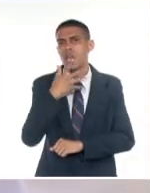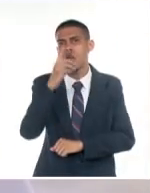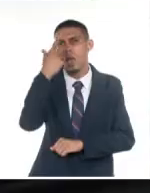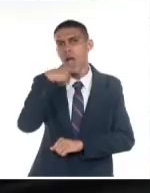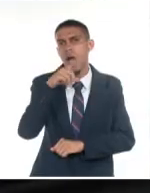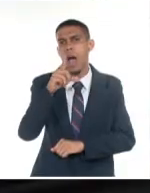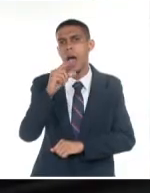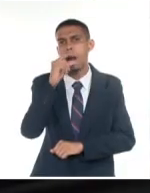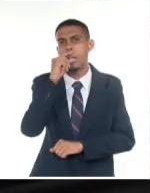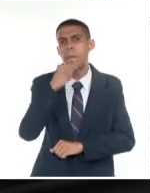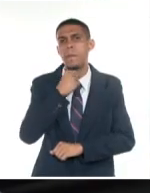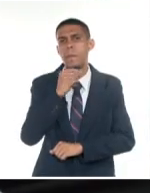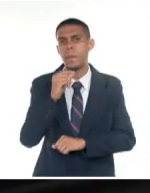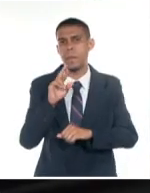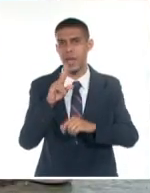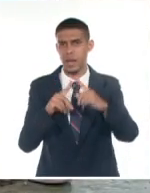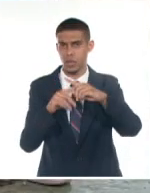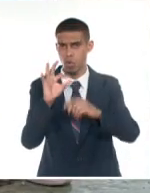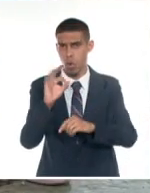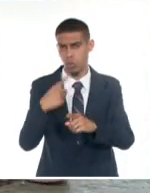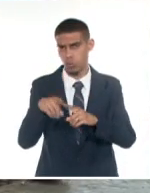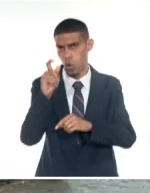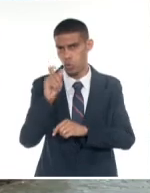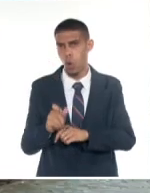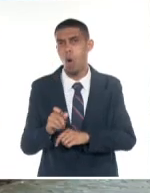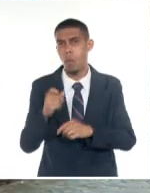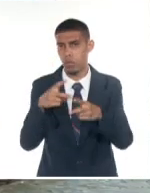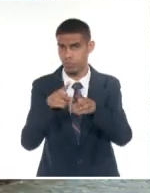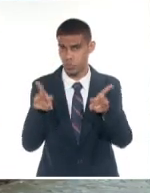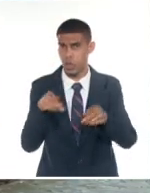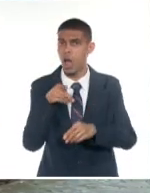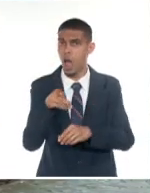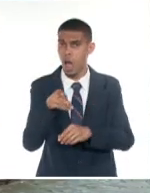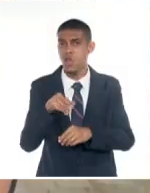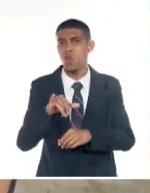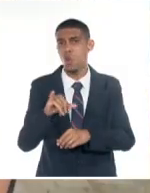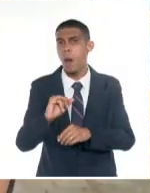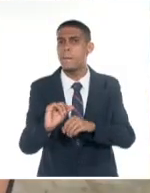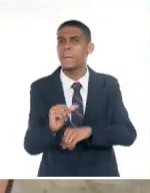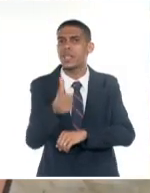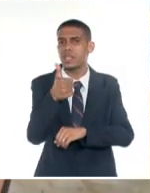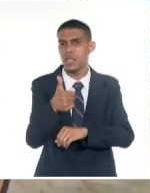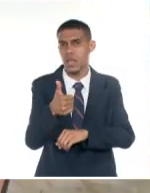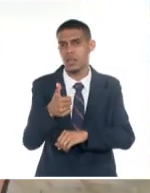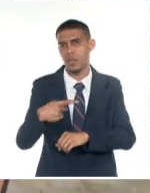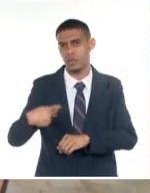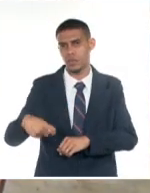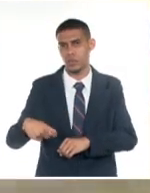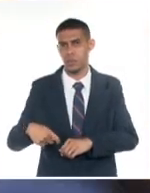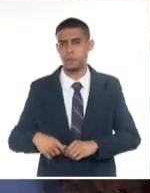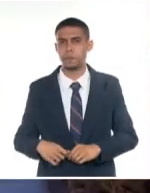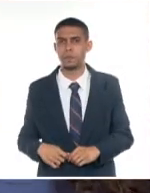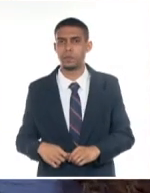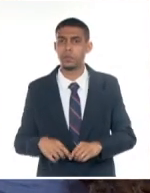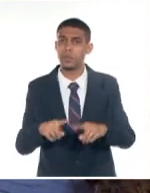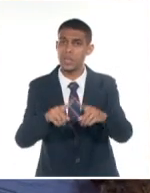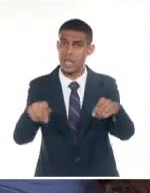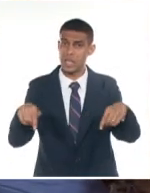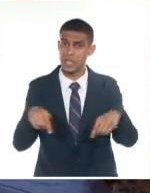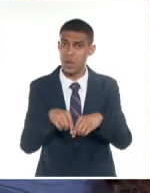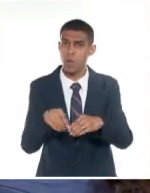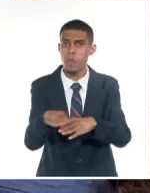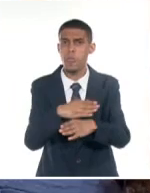Premio Nacional de Artes Plásticas. El grabado no está representado en esta segunda edición. Van a ver en el salón presencia de